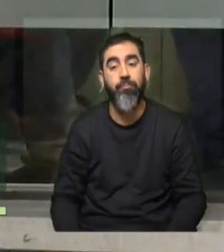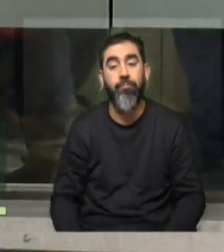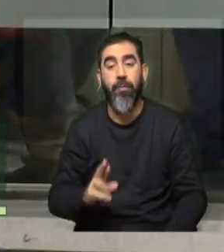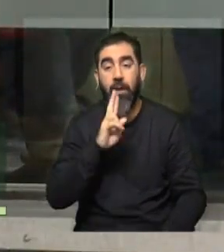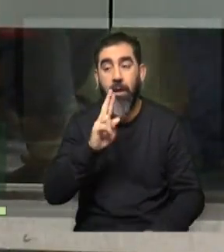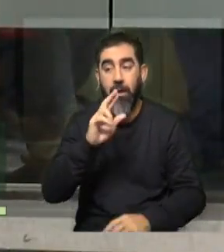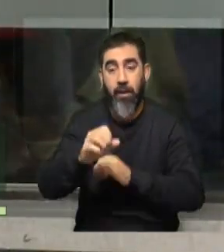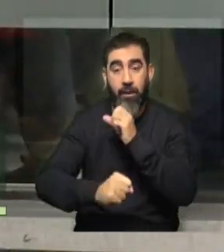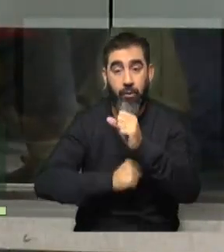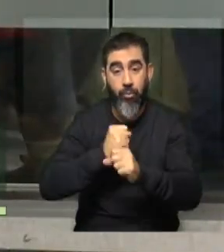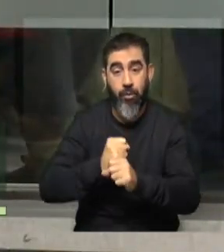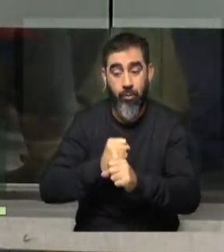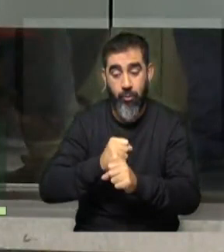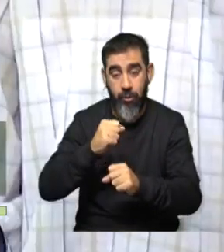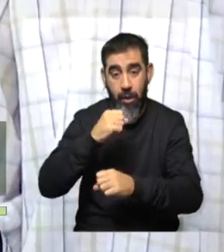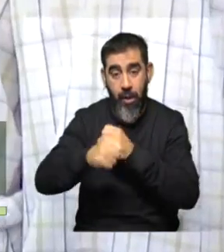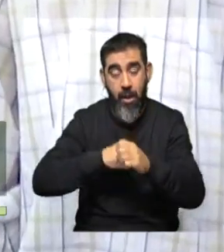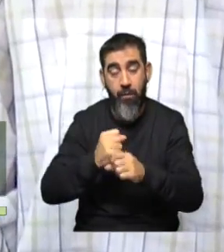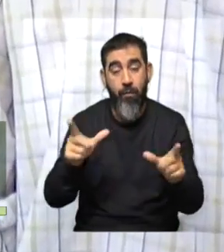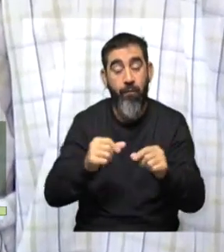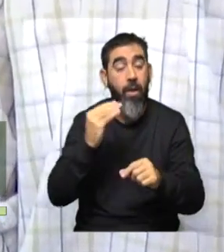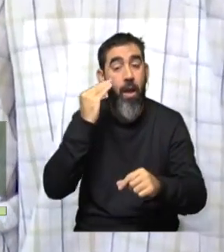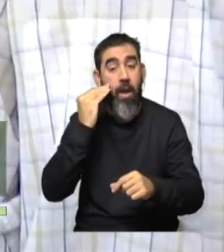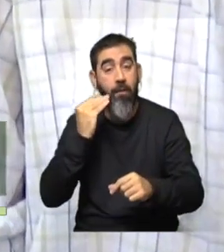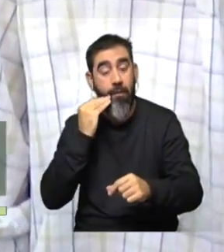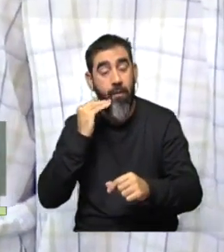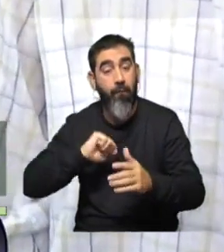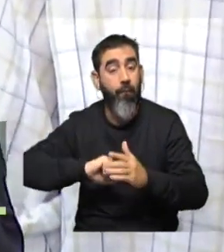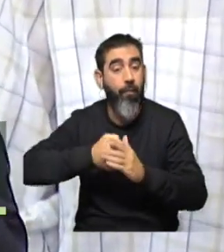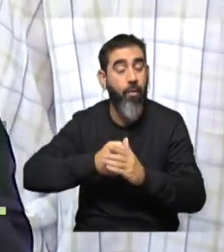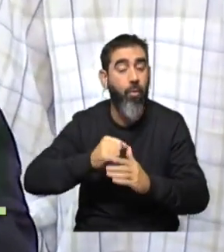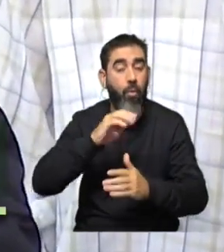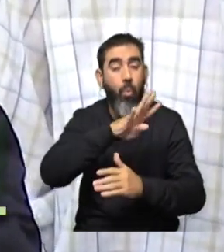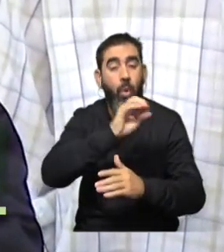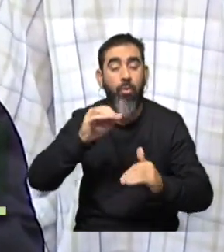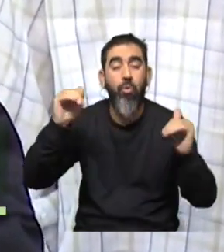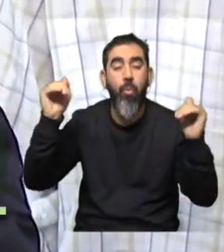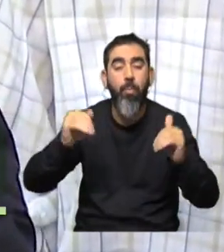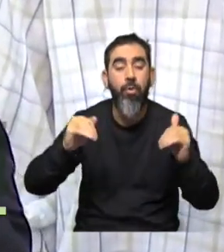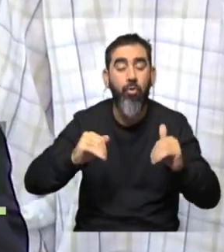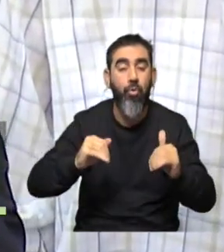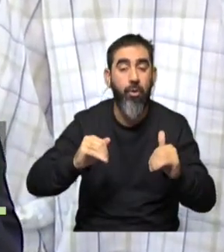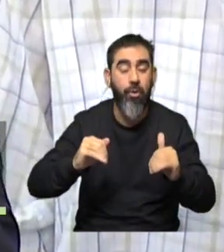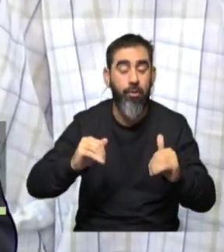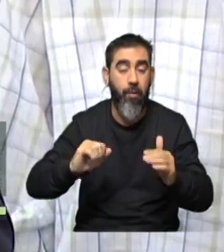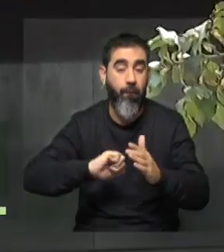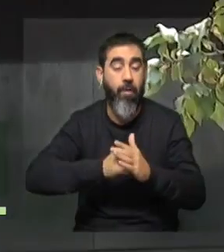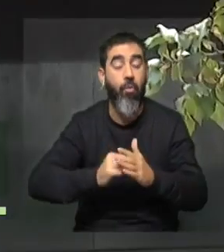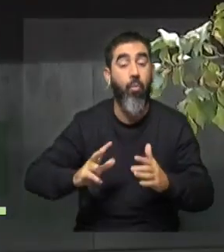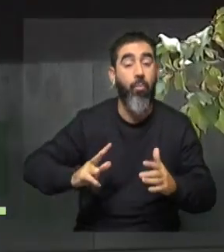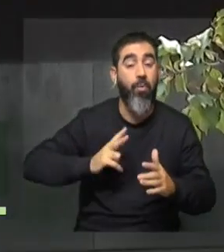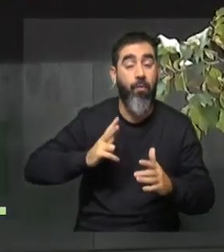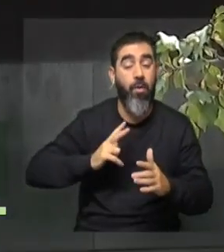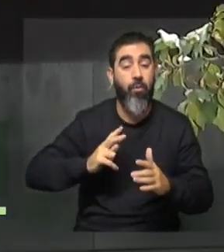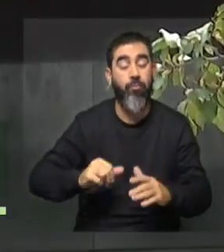anuales da que en el año cerrado en abril los bancos superan los 400 millones los bancos privados de superan los